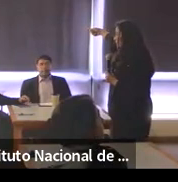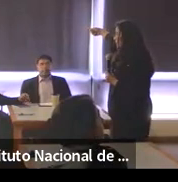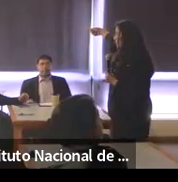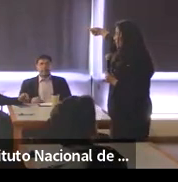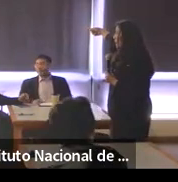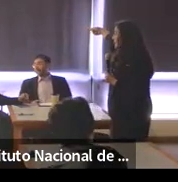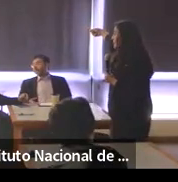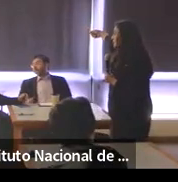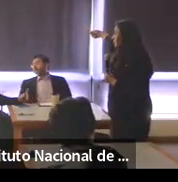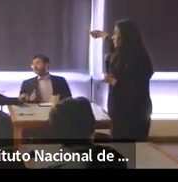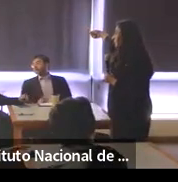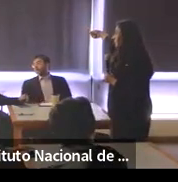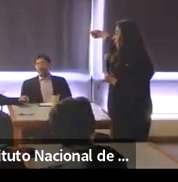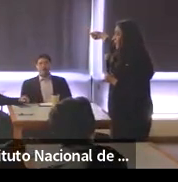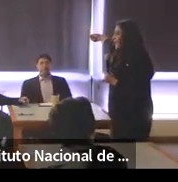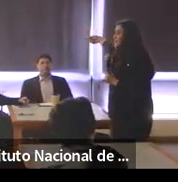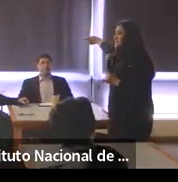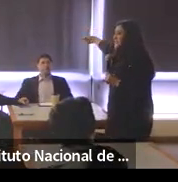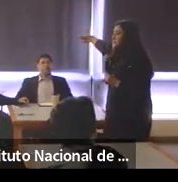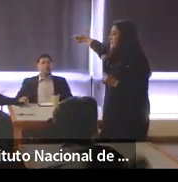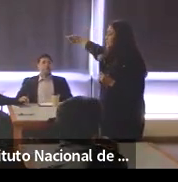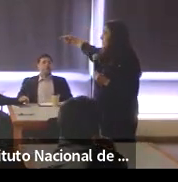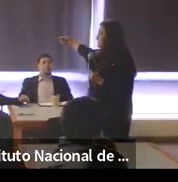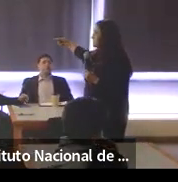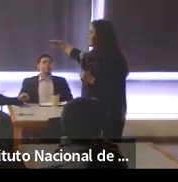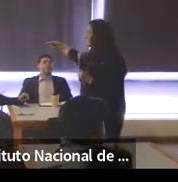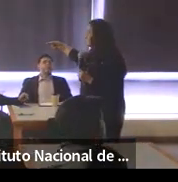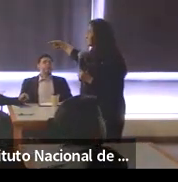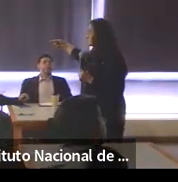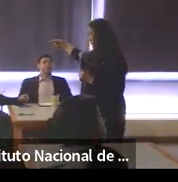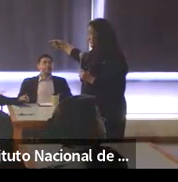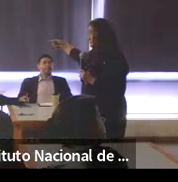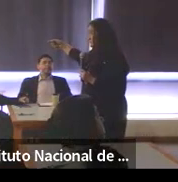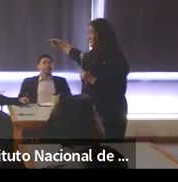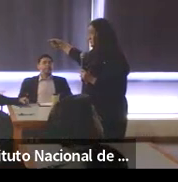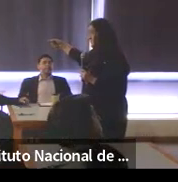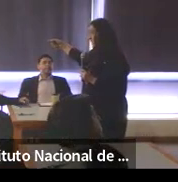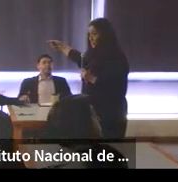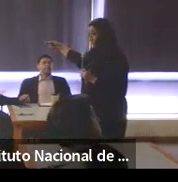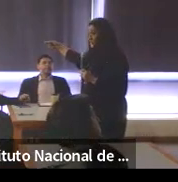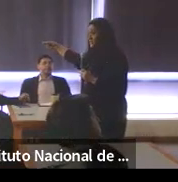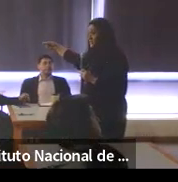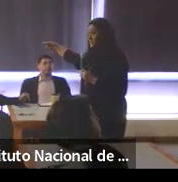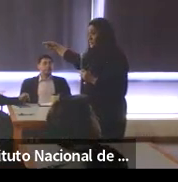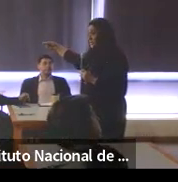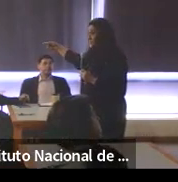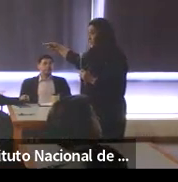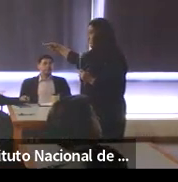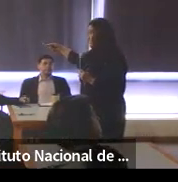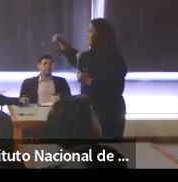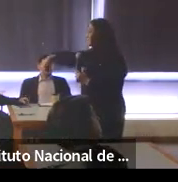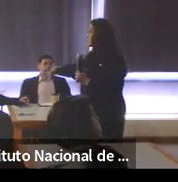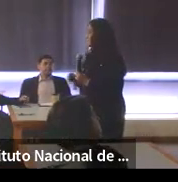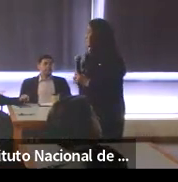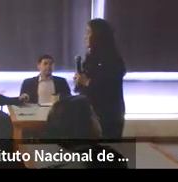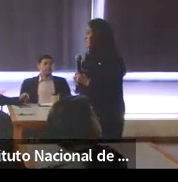Exacto Exacto hay cosas que no se negocian hay cosas que no sé no se